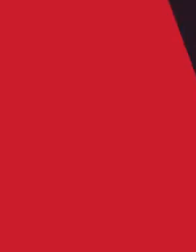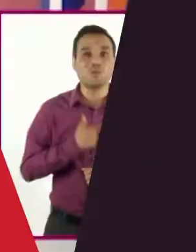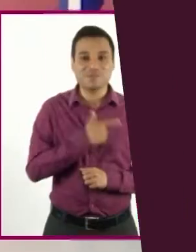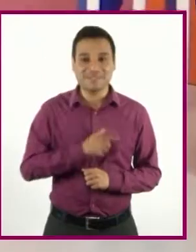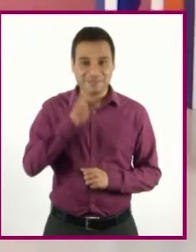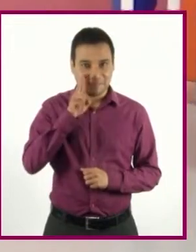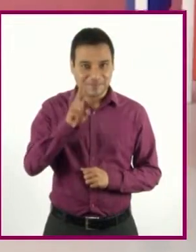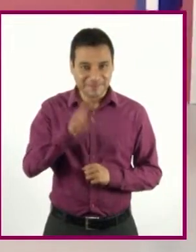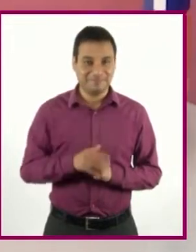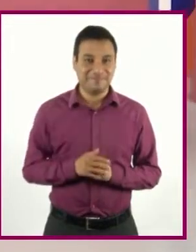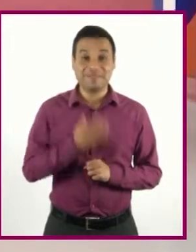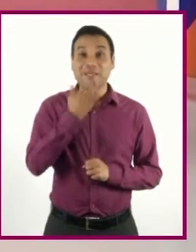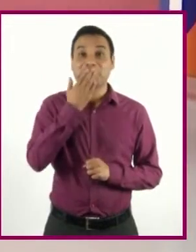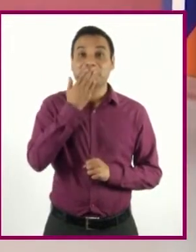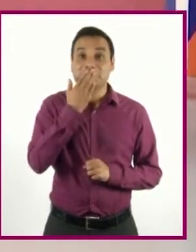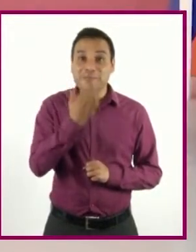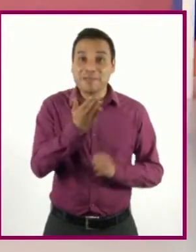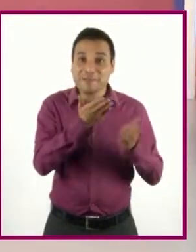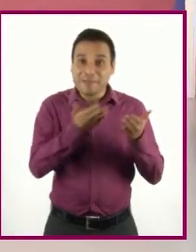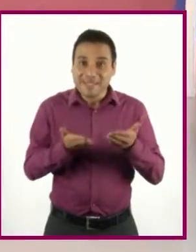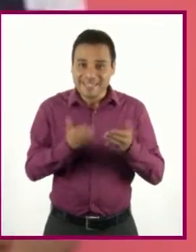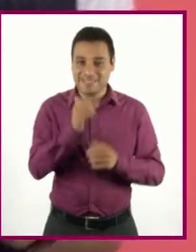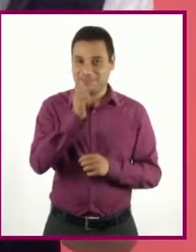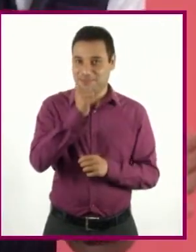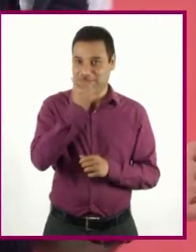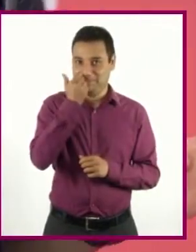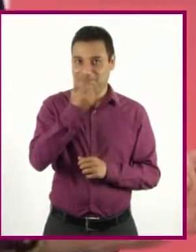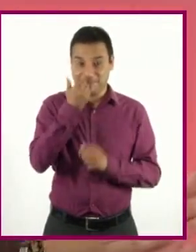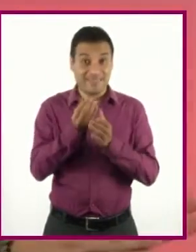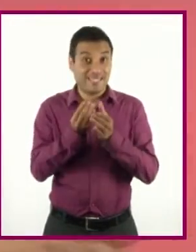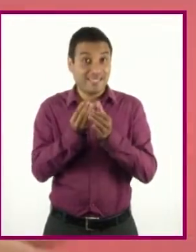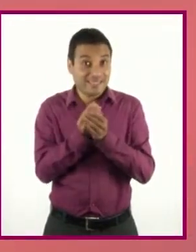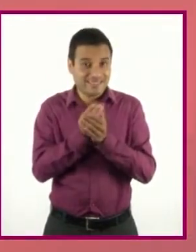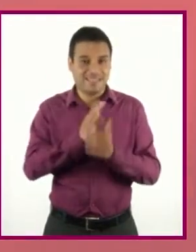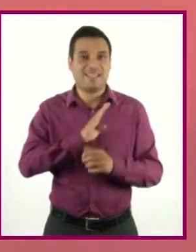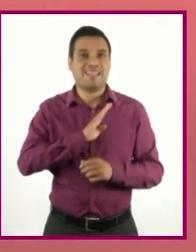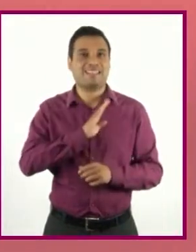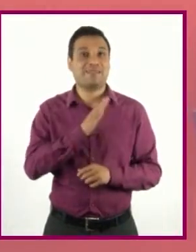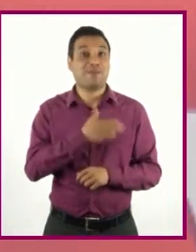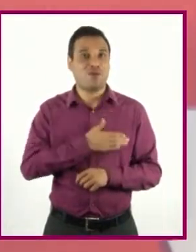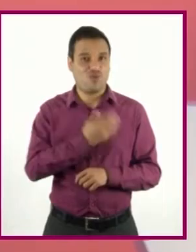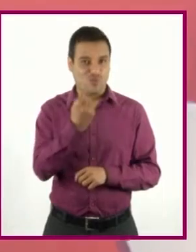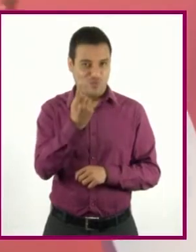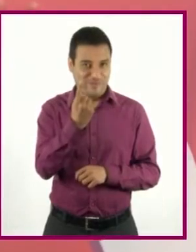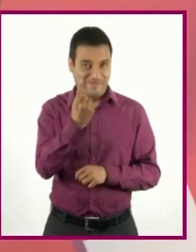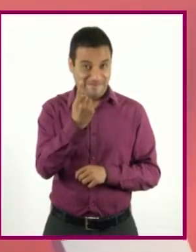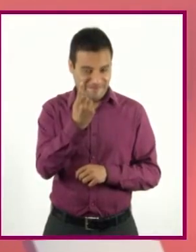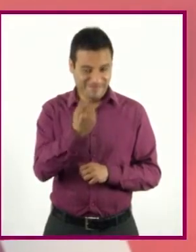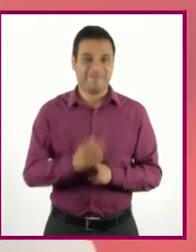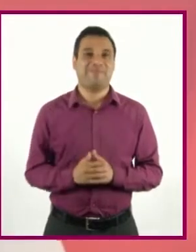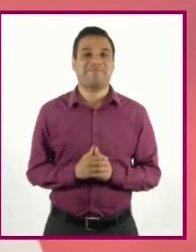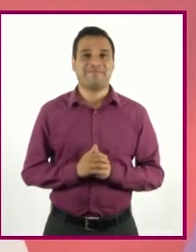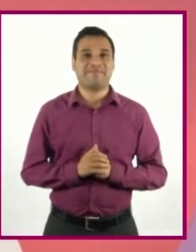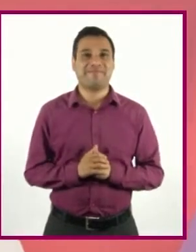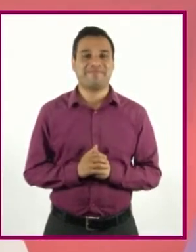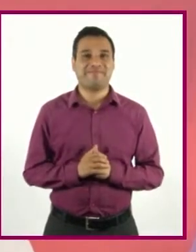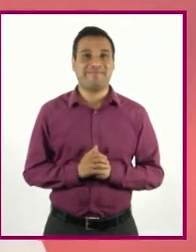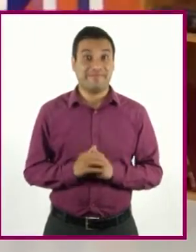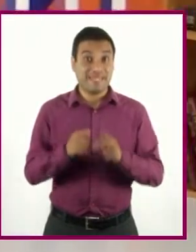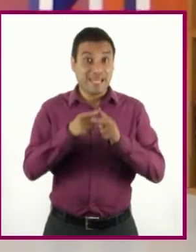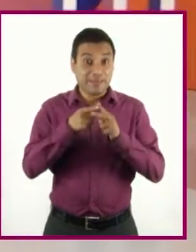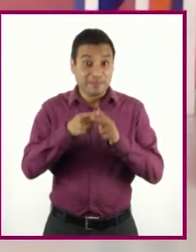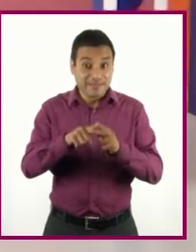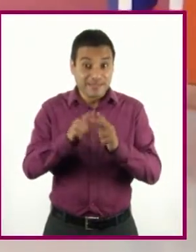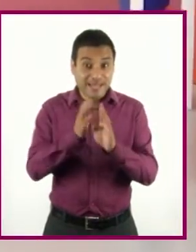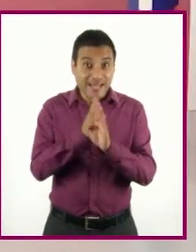ustedes, les doy la más cordial bienvenida a las alumnas y alumnos de lengua materna de primer grado de secundaria. Antes de